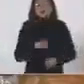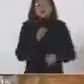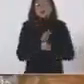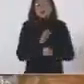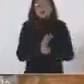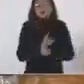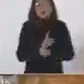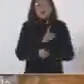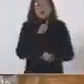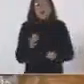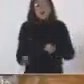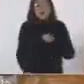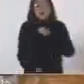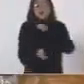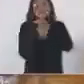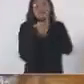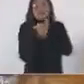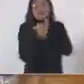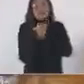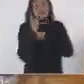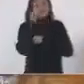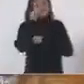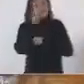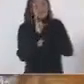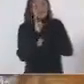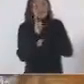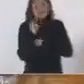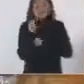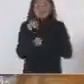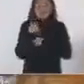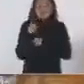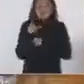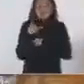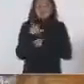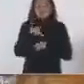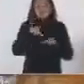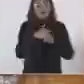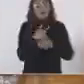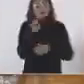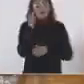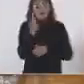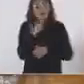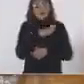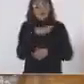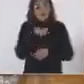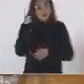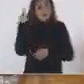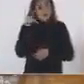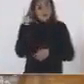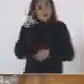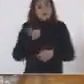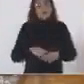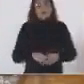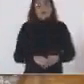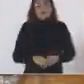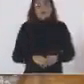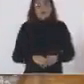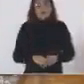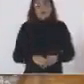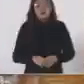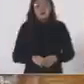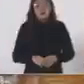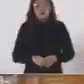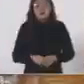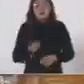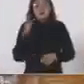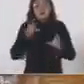en esa decisión de la Corte, de colectivos, al menos dos de Puebla, ¿verdad? Tres